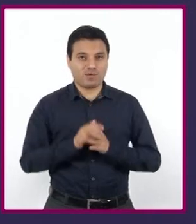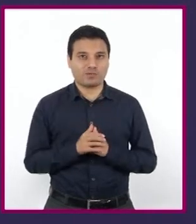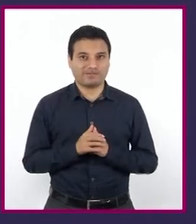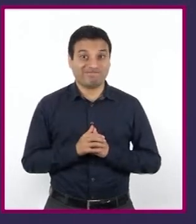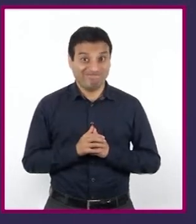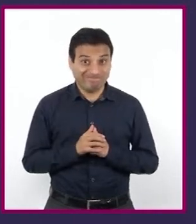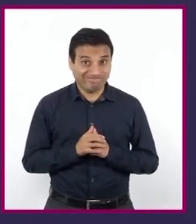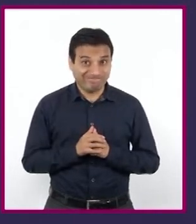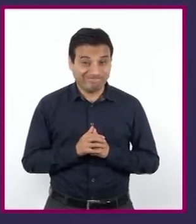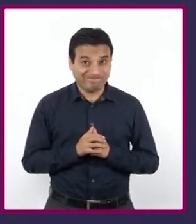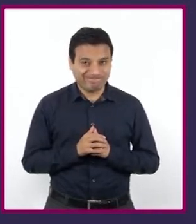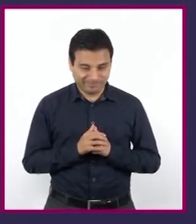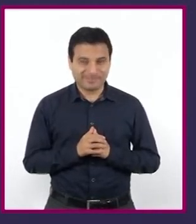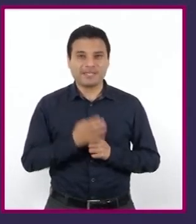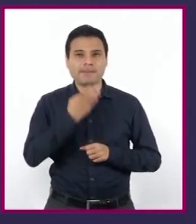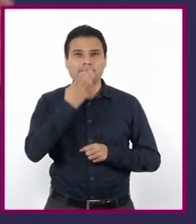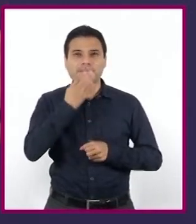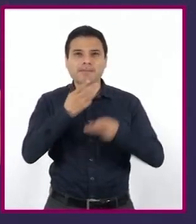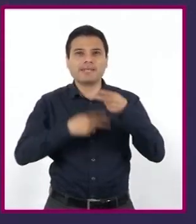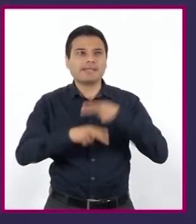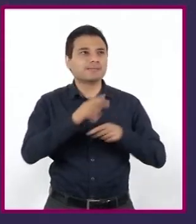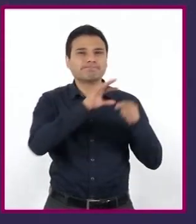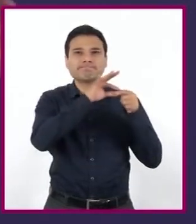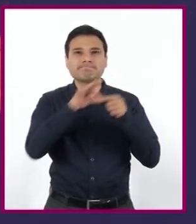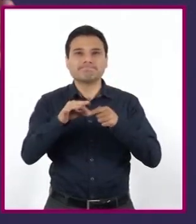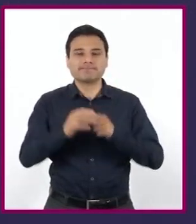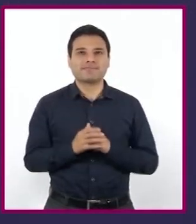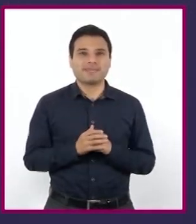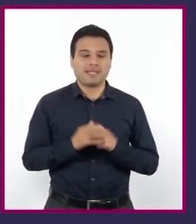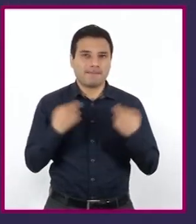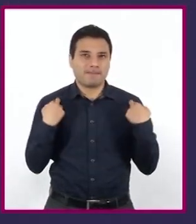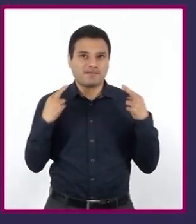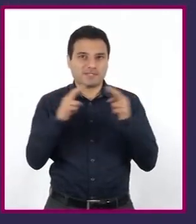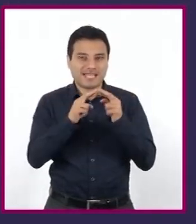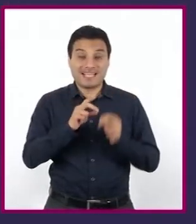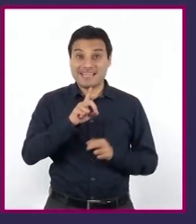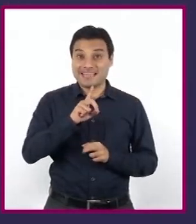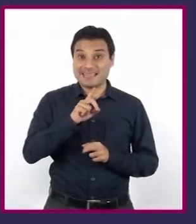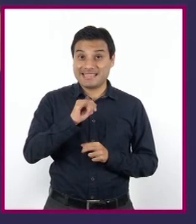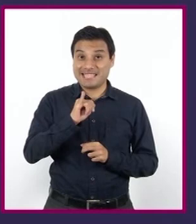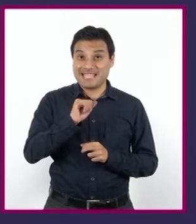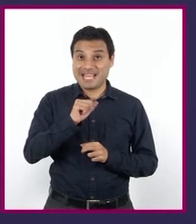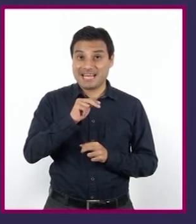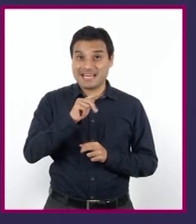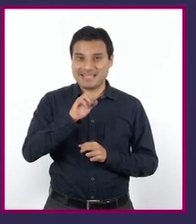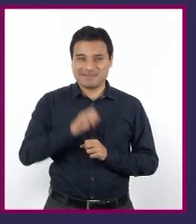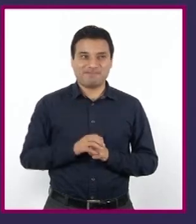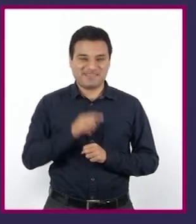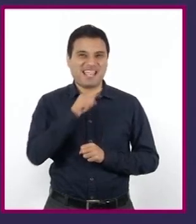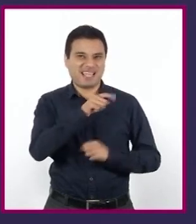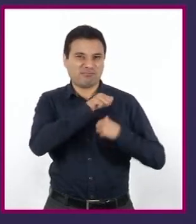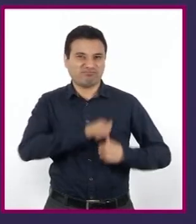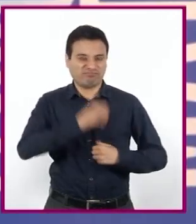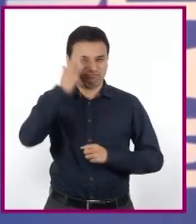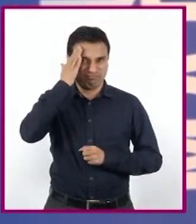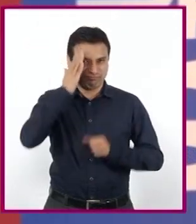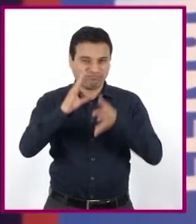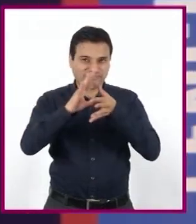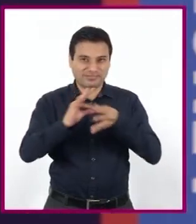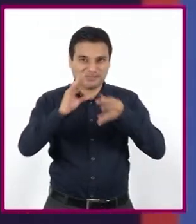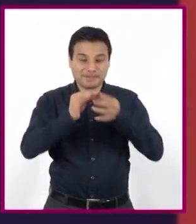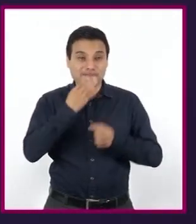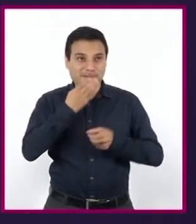trabajen. Doy la bienvenida a la profesora Dianet García, que estará a cargo de esta sesión. Bienvenida,